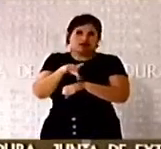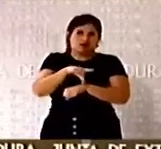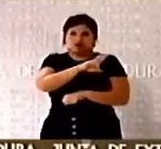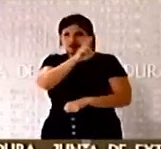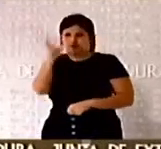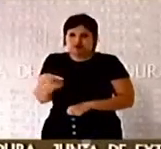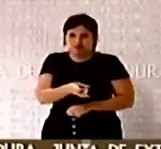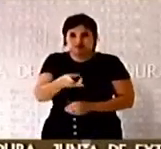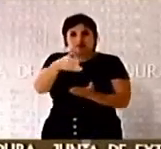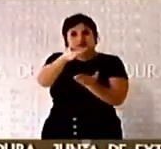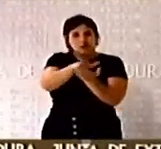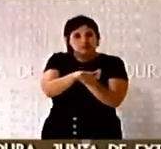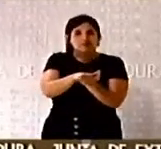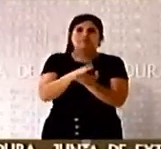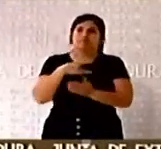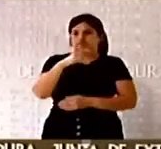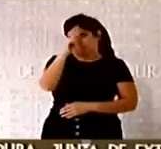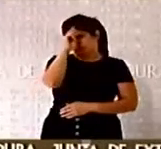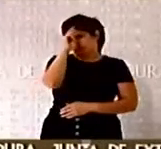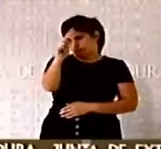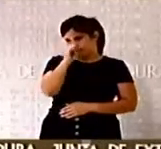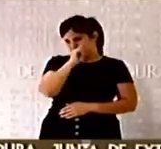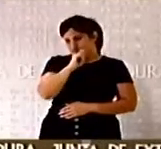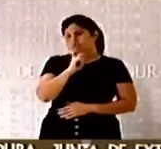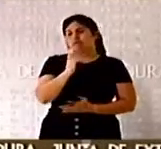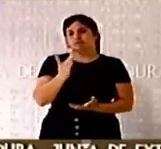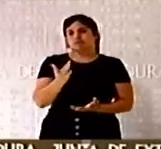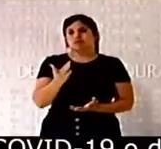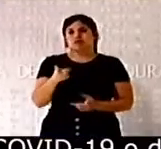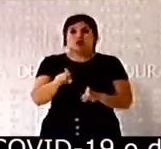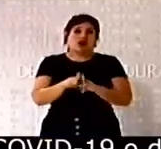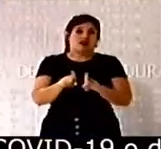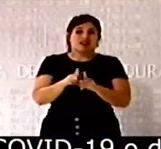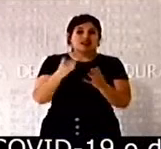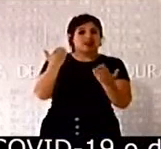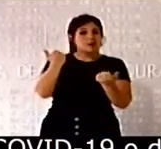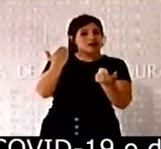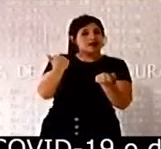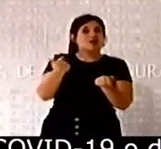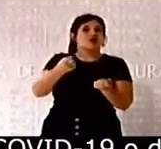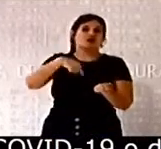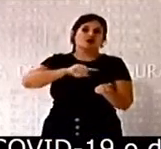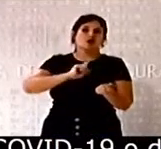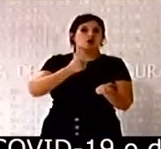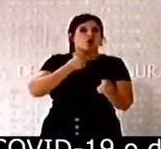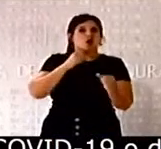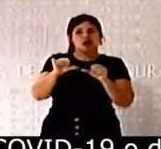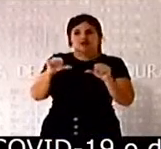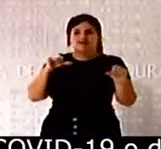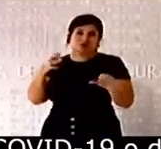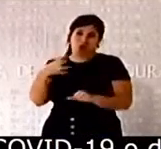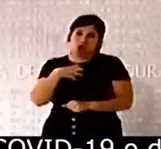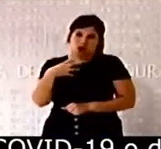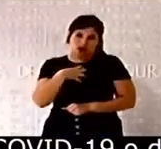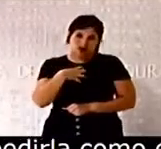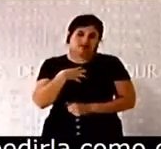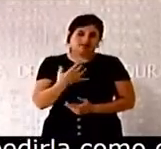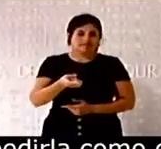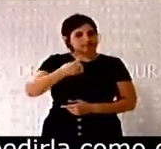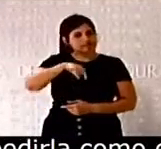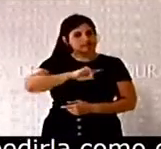otra enfermedad y que no han podido despedirla como era su deseo, ¿no? Todo